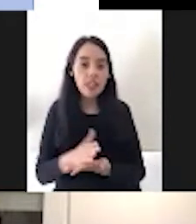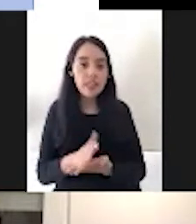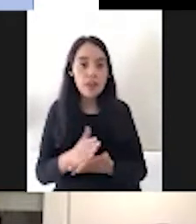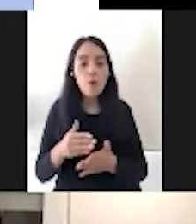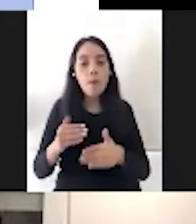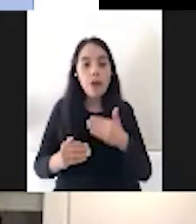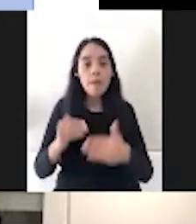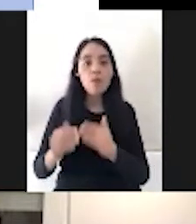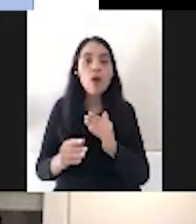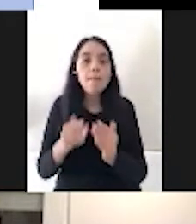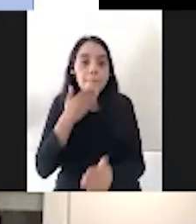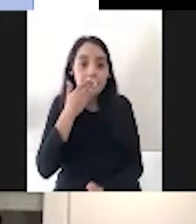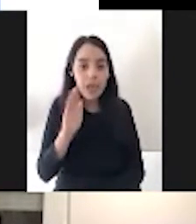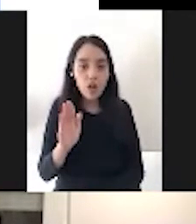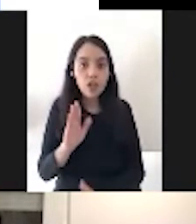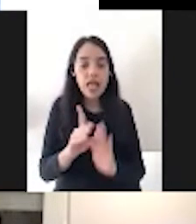decreto 83.